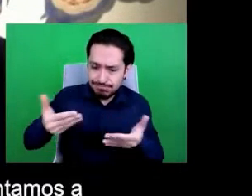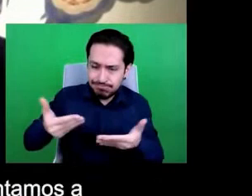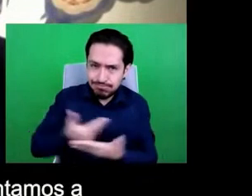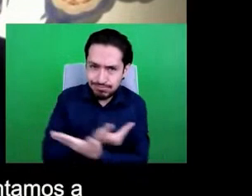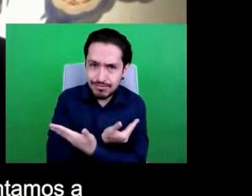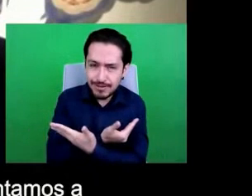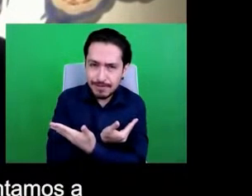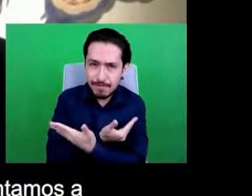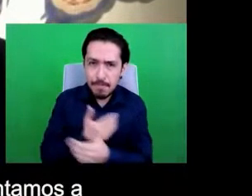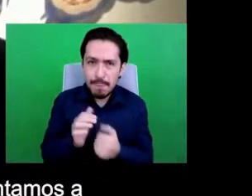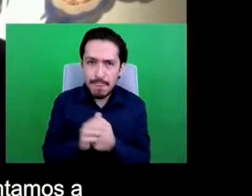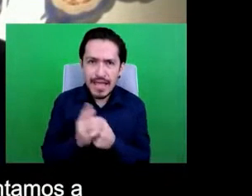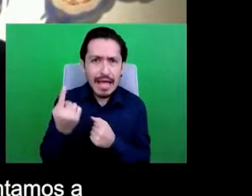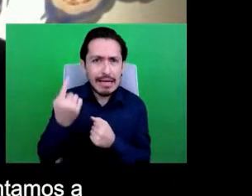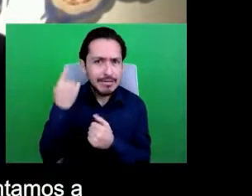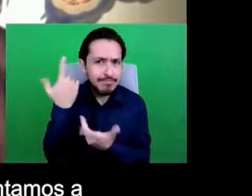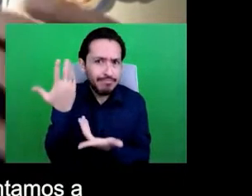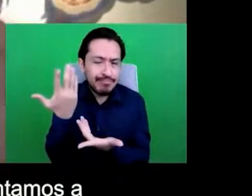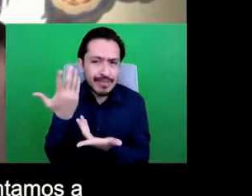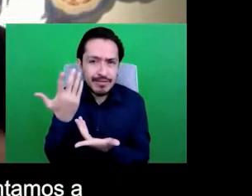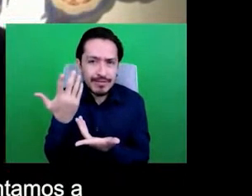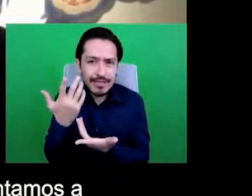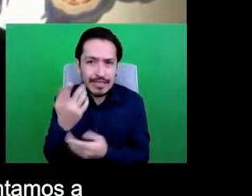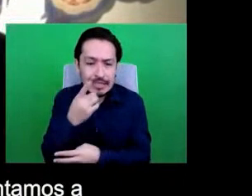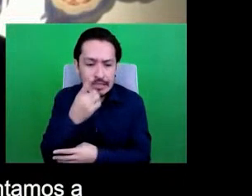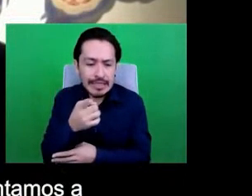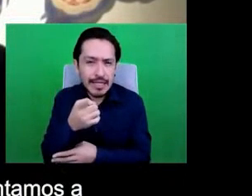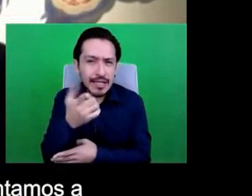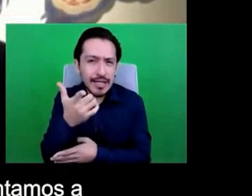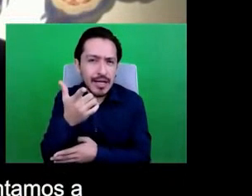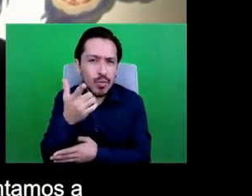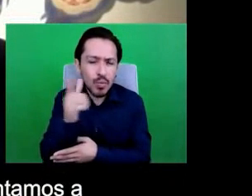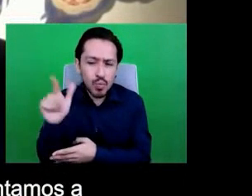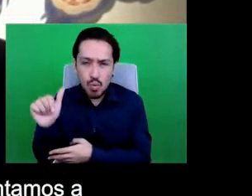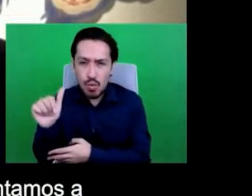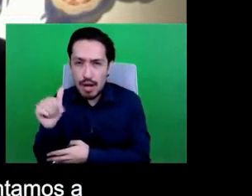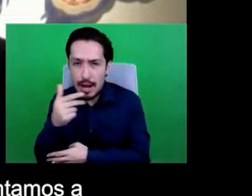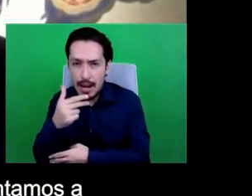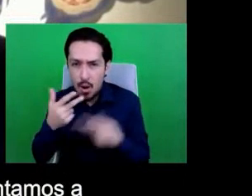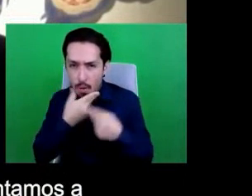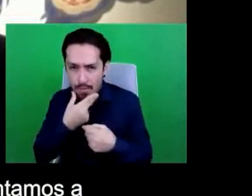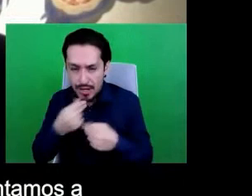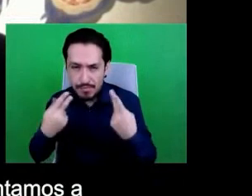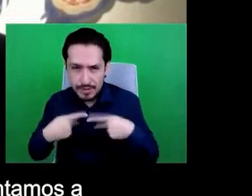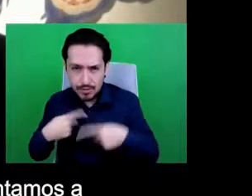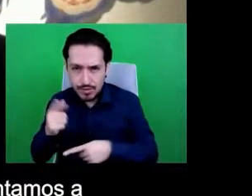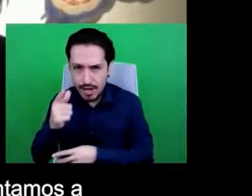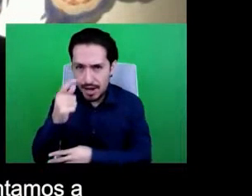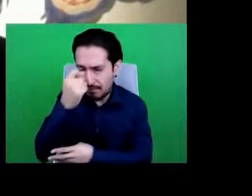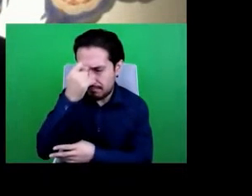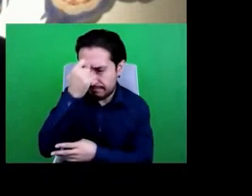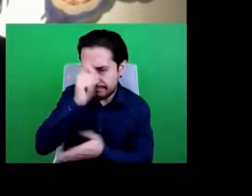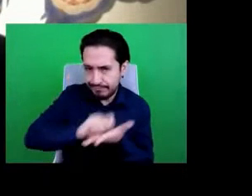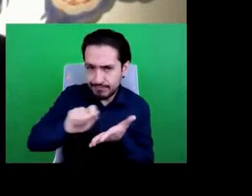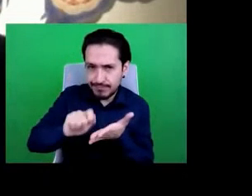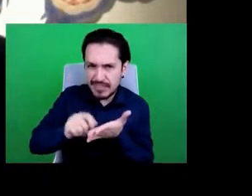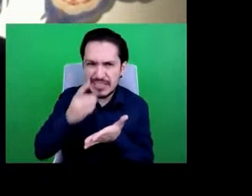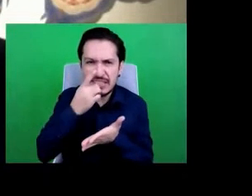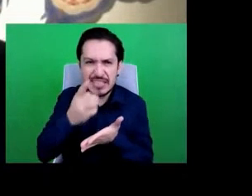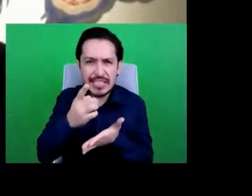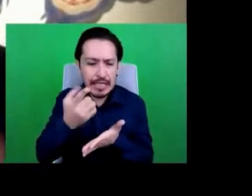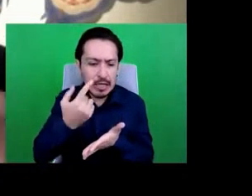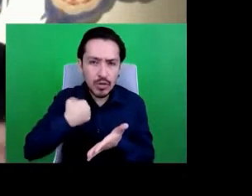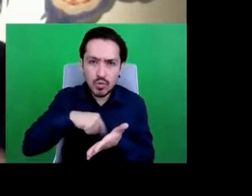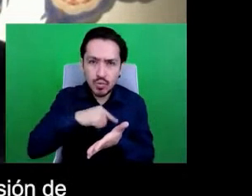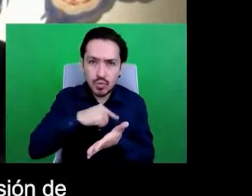Gift define a la cultura como las historias que nos contamos a nosotros mismos sobre nosotros mismos. Es